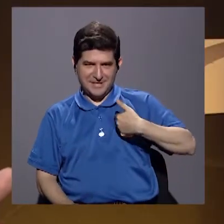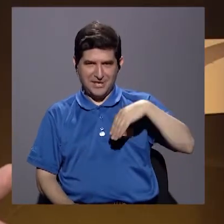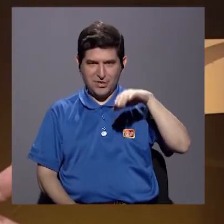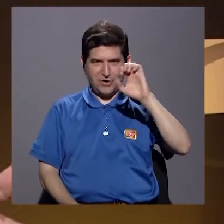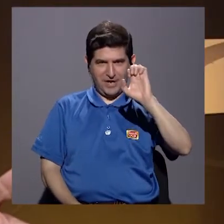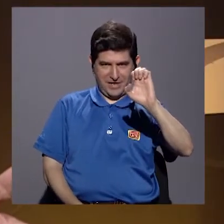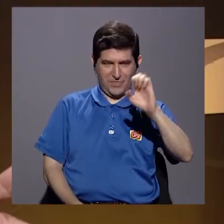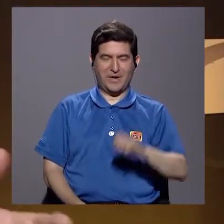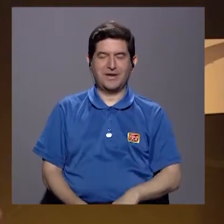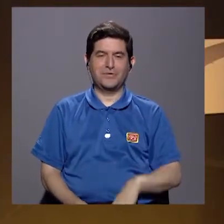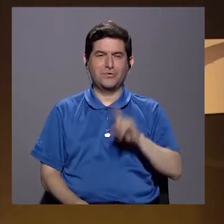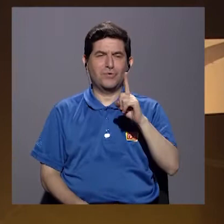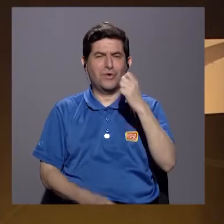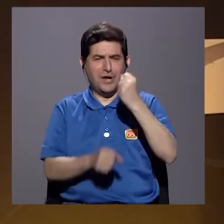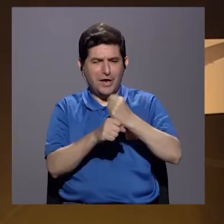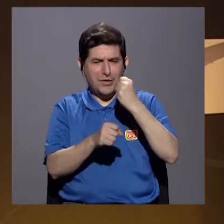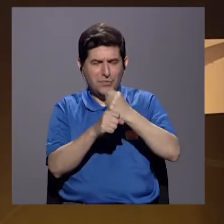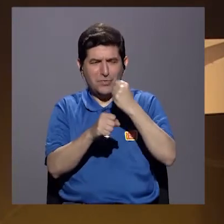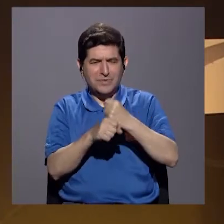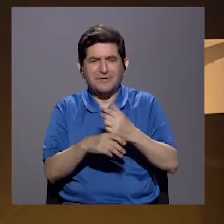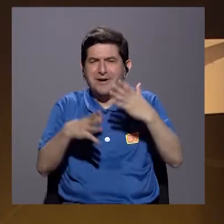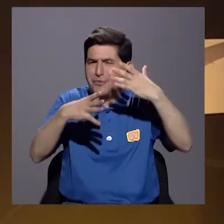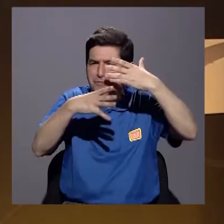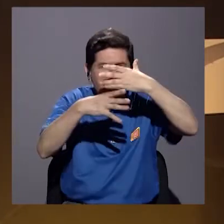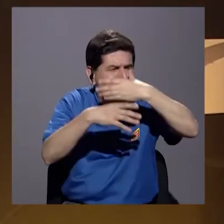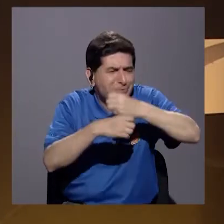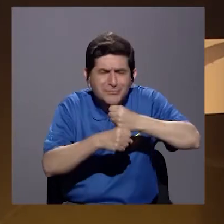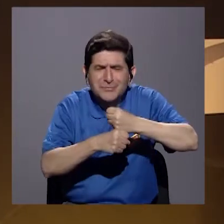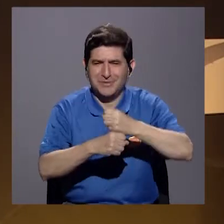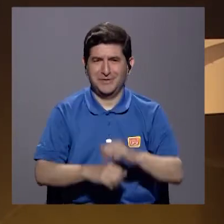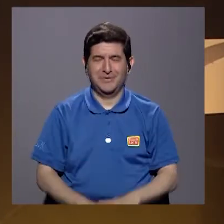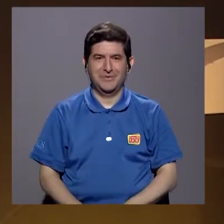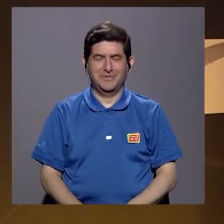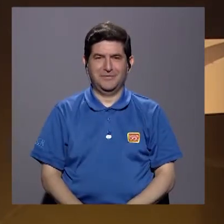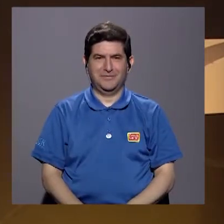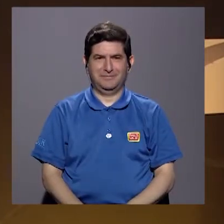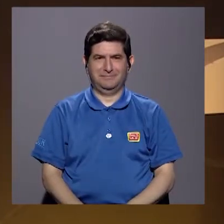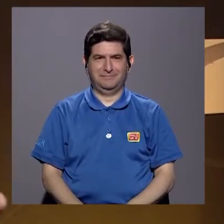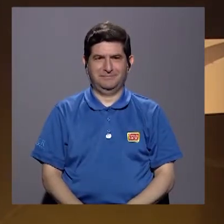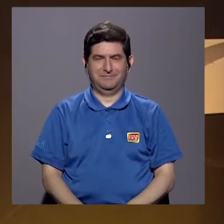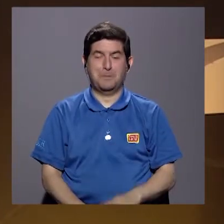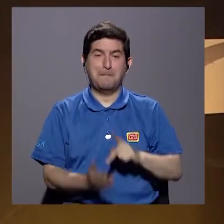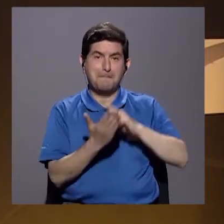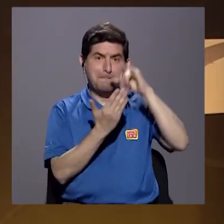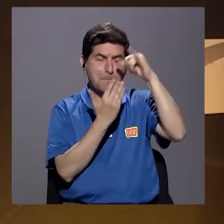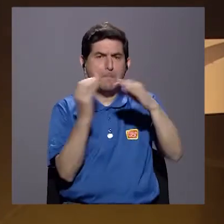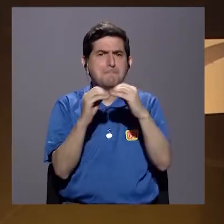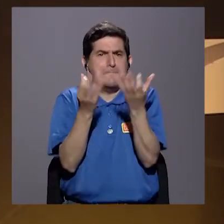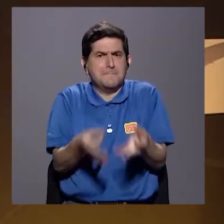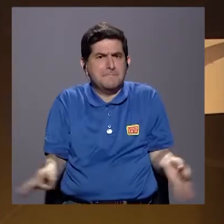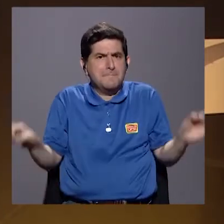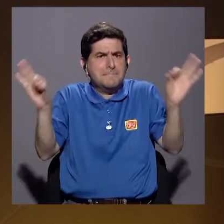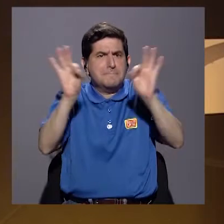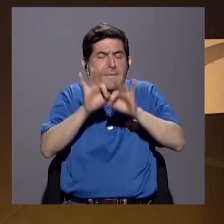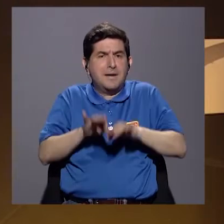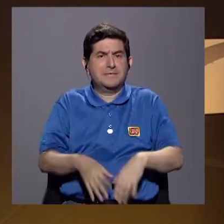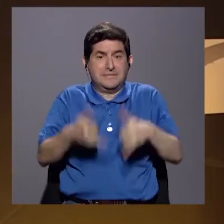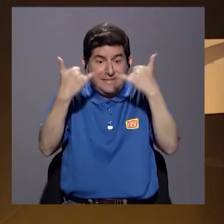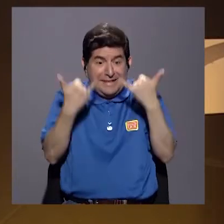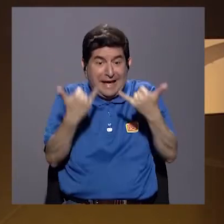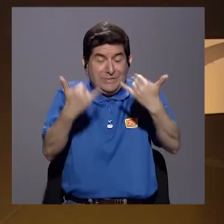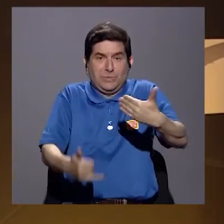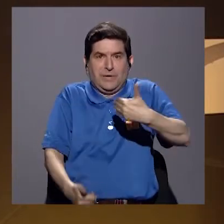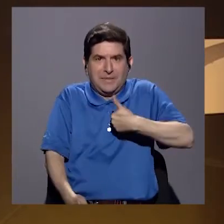Don Eduardo, en un esfuerzo de síntesis, ¿cuáles serían los proyectos más importantes